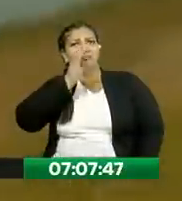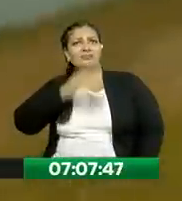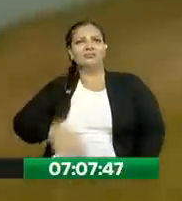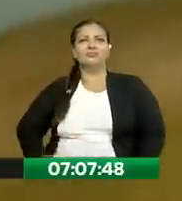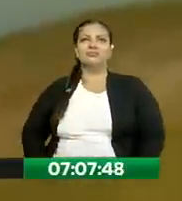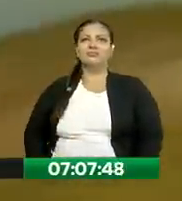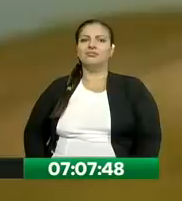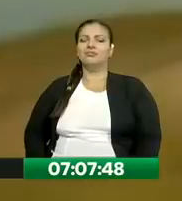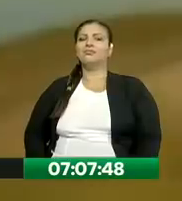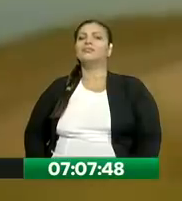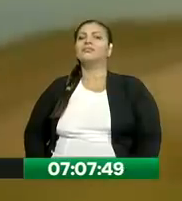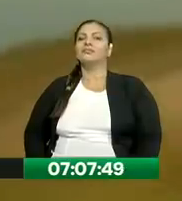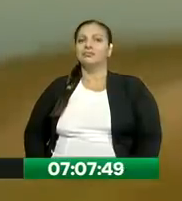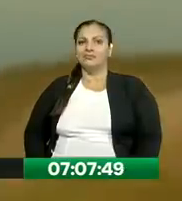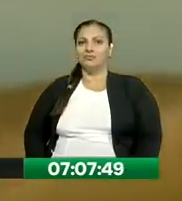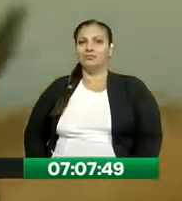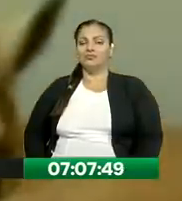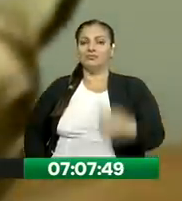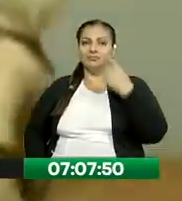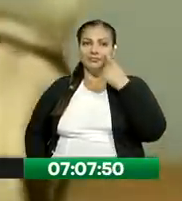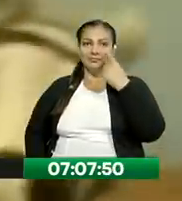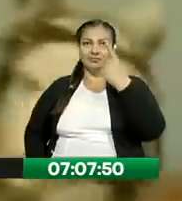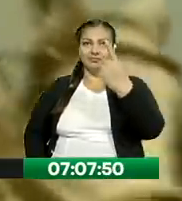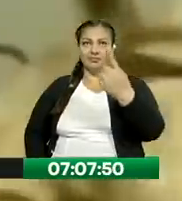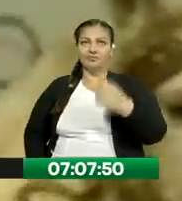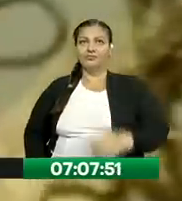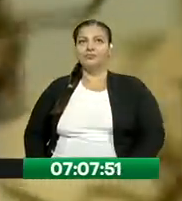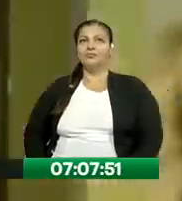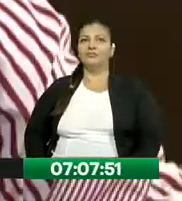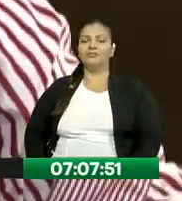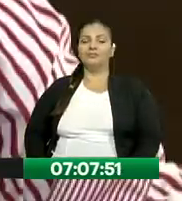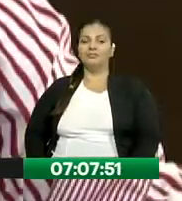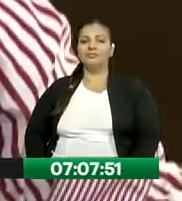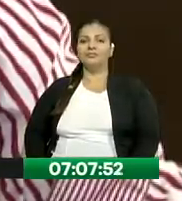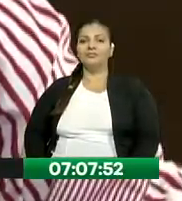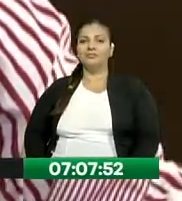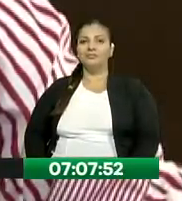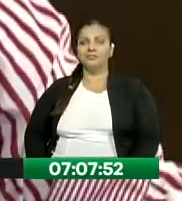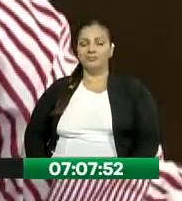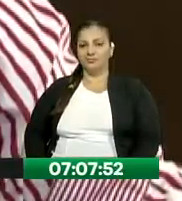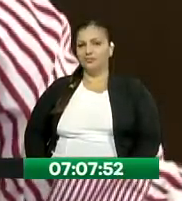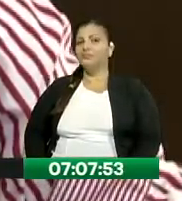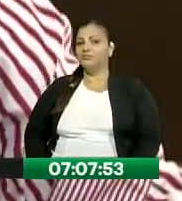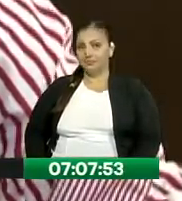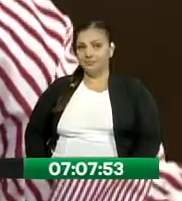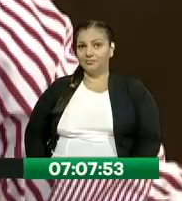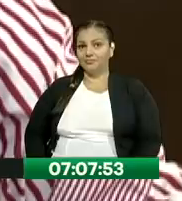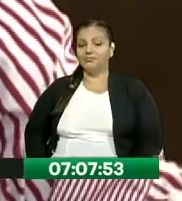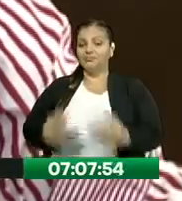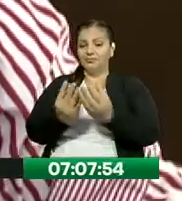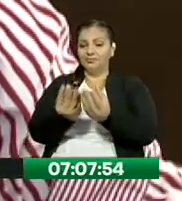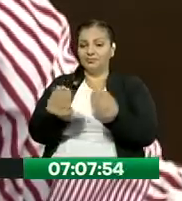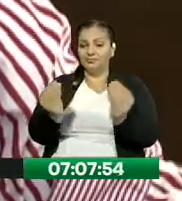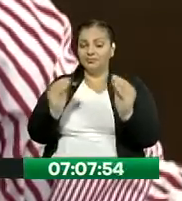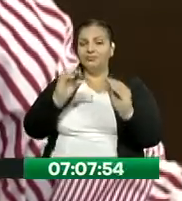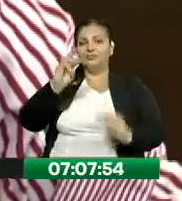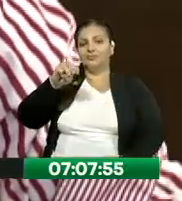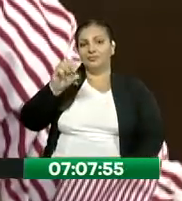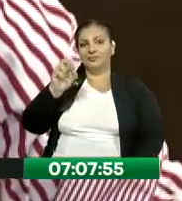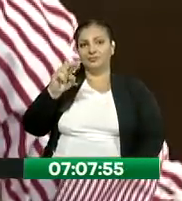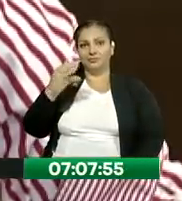fue producto del viejo continente, no se podían realizar aquí. De morocho, que son quiteñas, de verde traídas de la